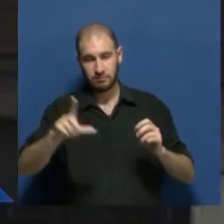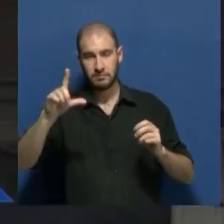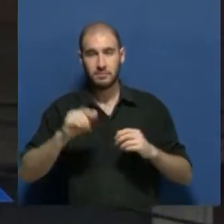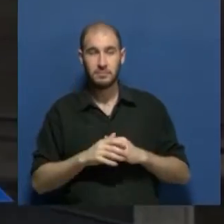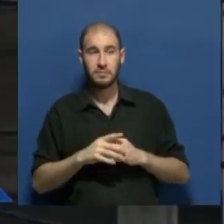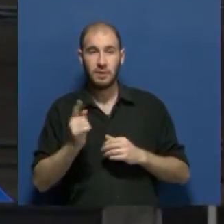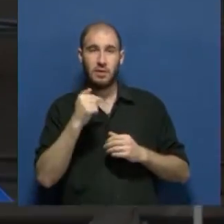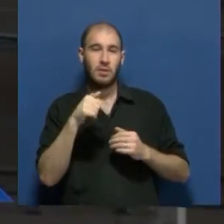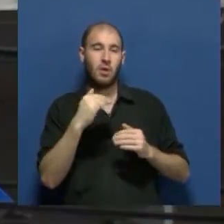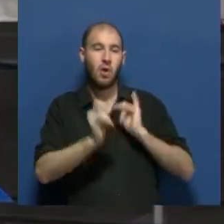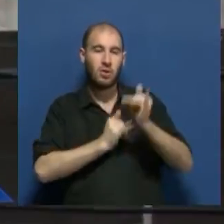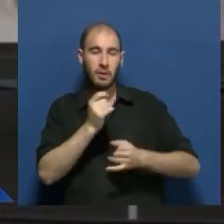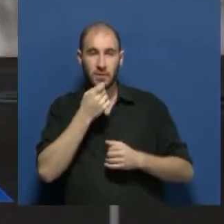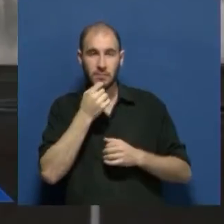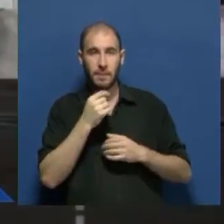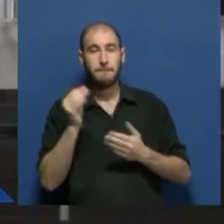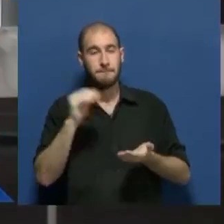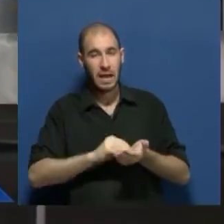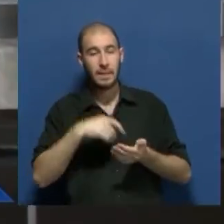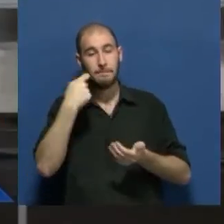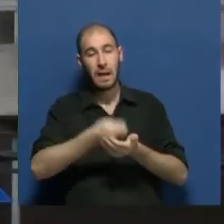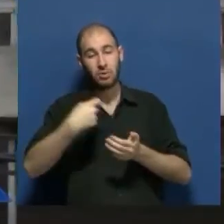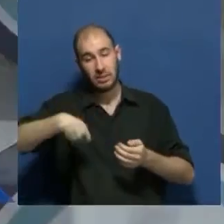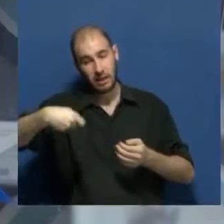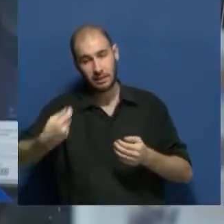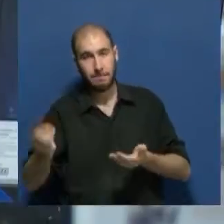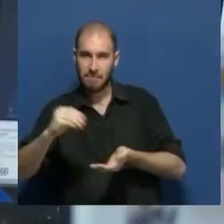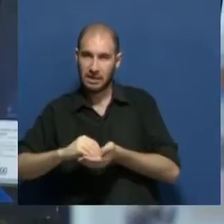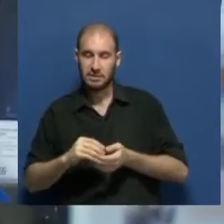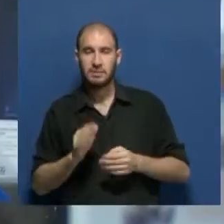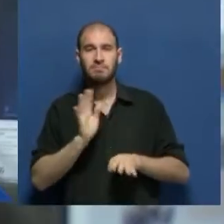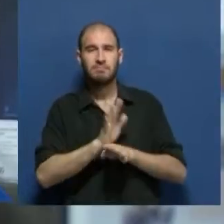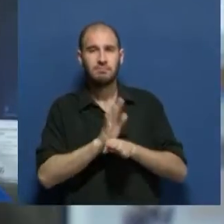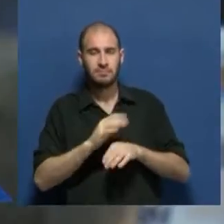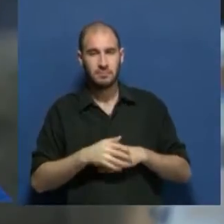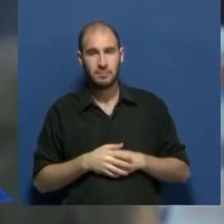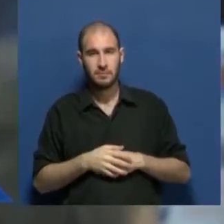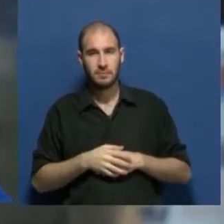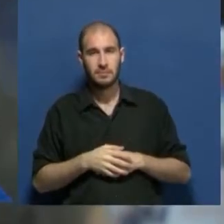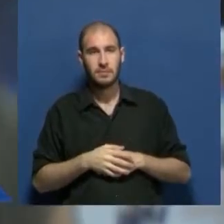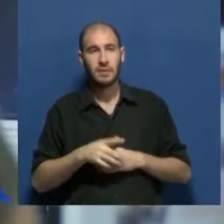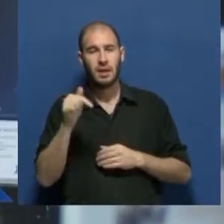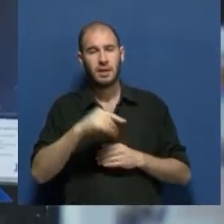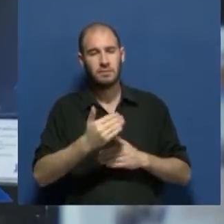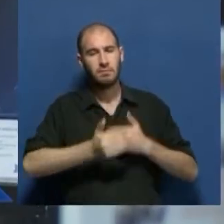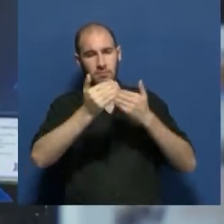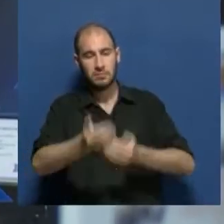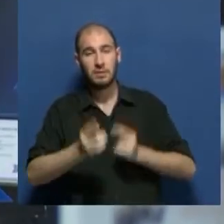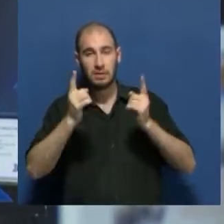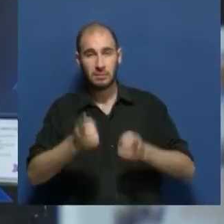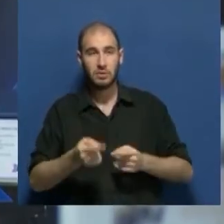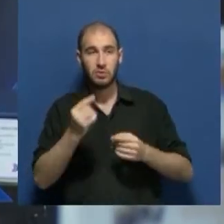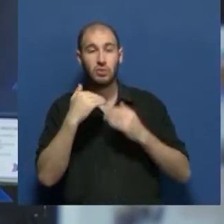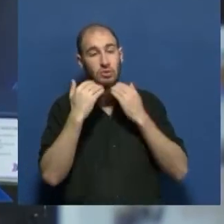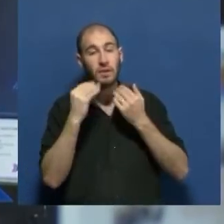Y no estamos hablando, además, del pago con tarjeta. Por lo tanto, lo que va a pasar con esto, además de que desconozco